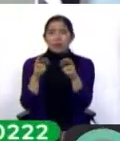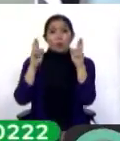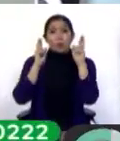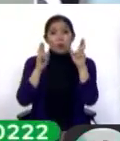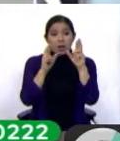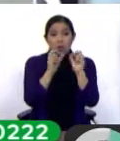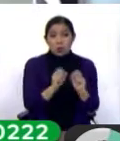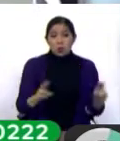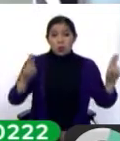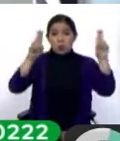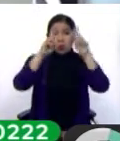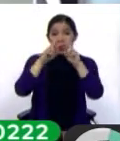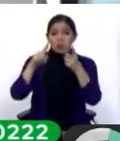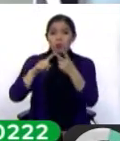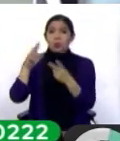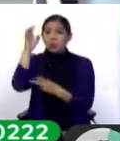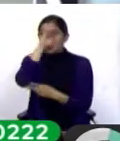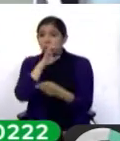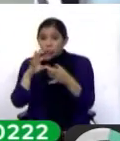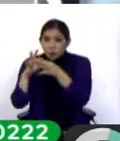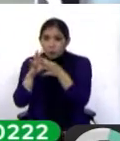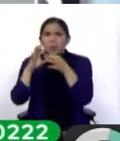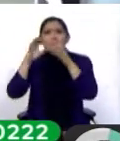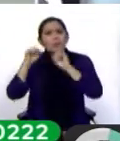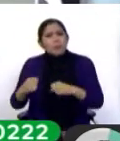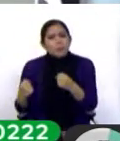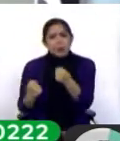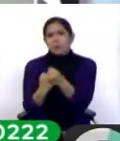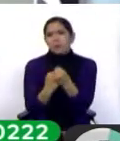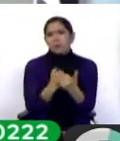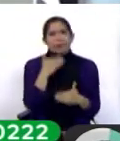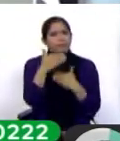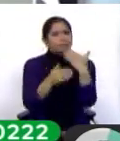Unidas como la Unión Europea puedan también apoyar estos procesos de diálogo menores.